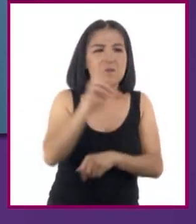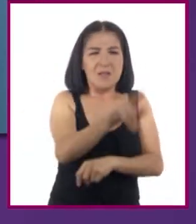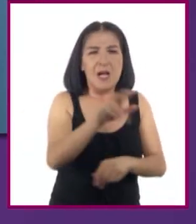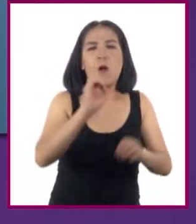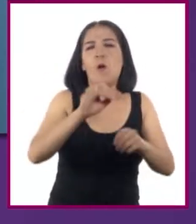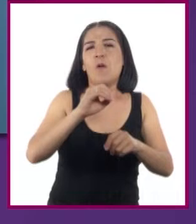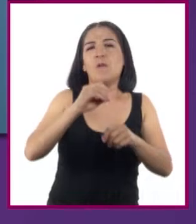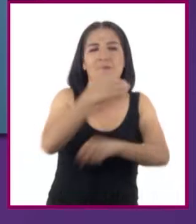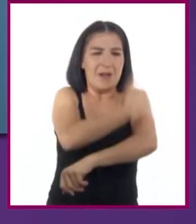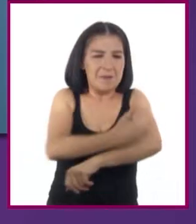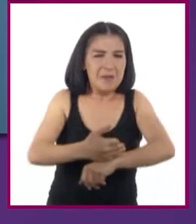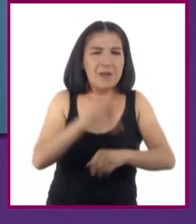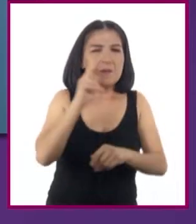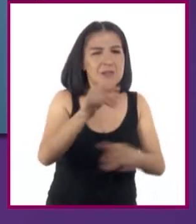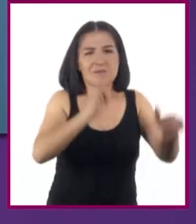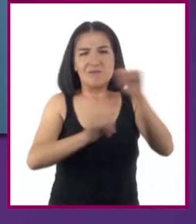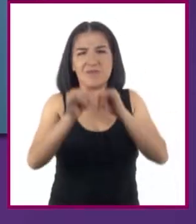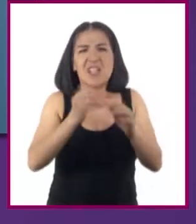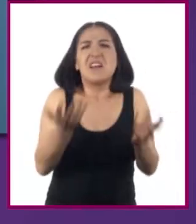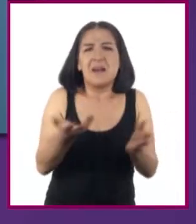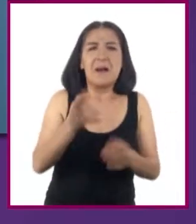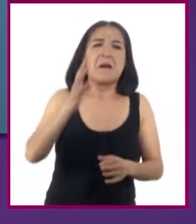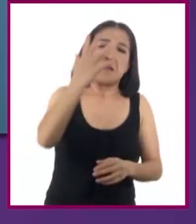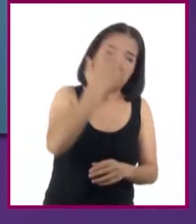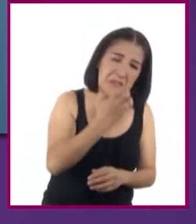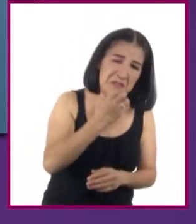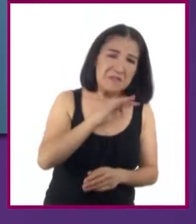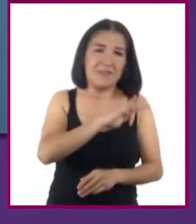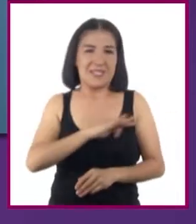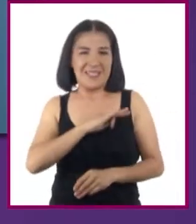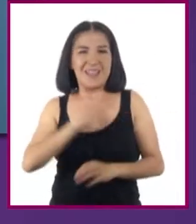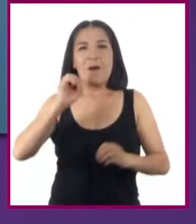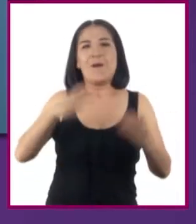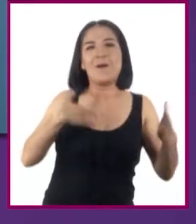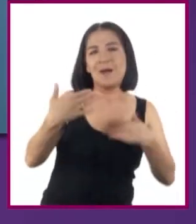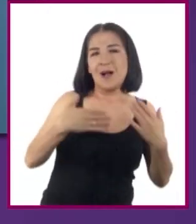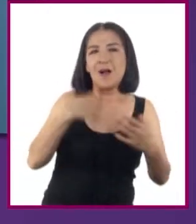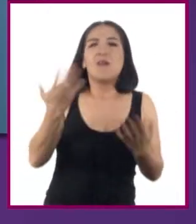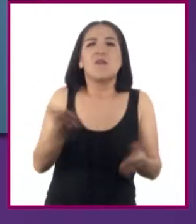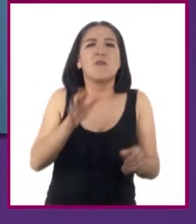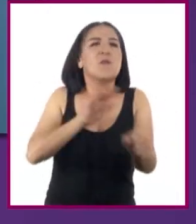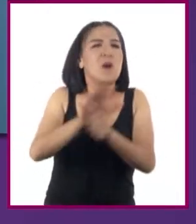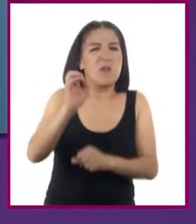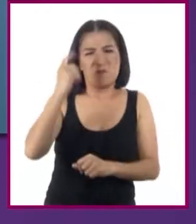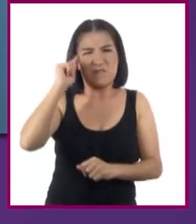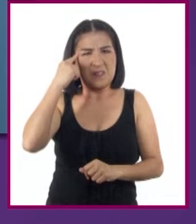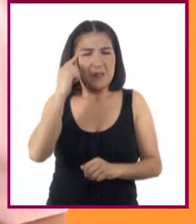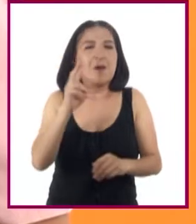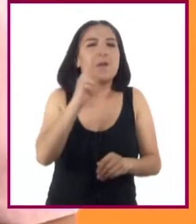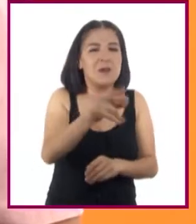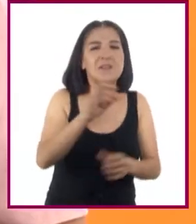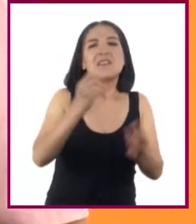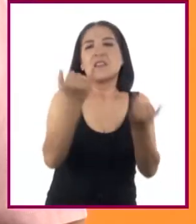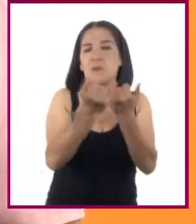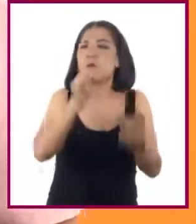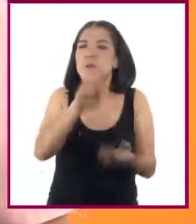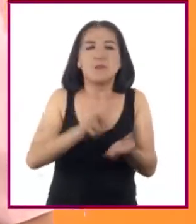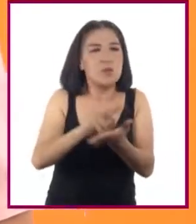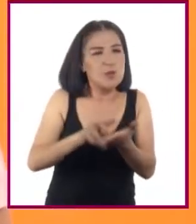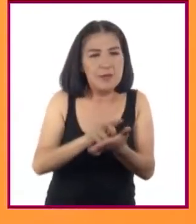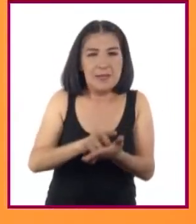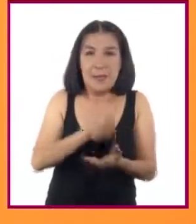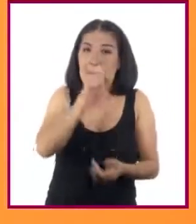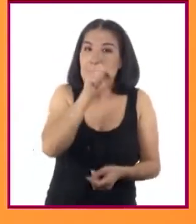u otros espacios. Hay situaciones en las que pensamos que se puede consumir algunas sustancias. En esta